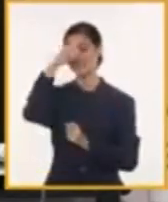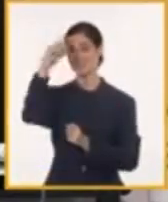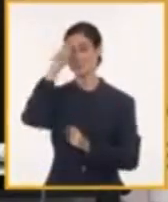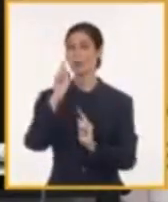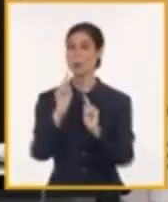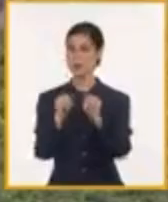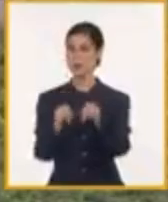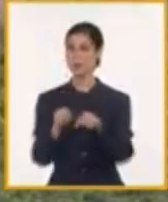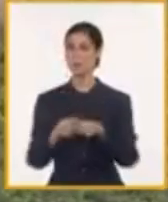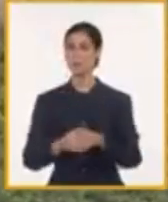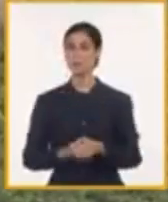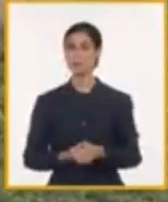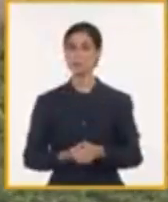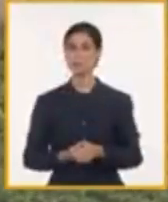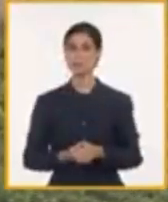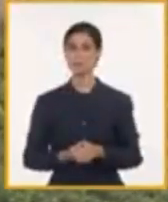acuicultura.